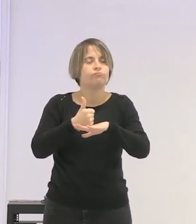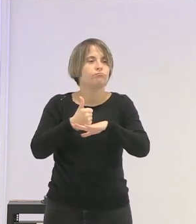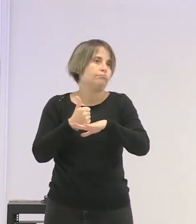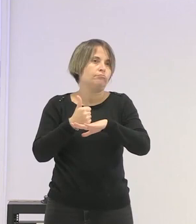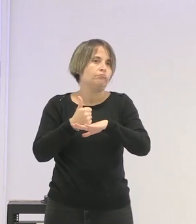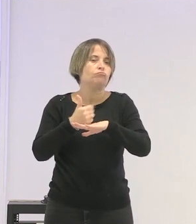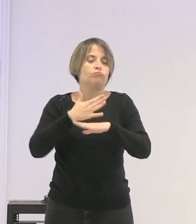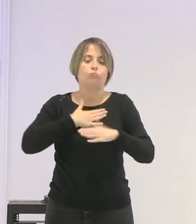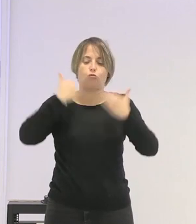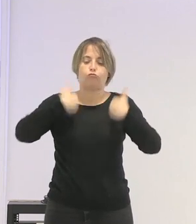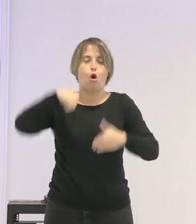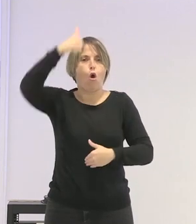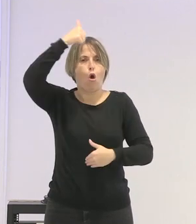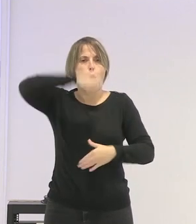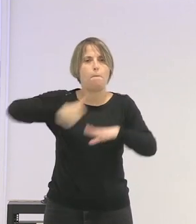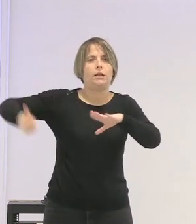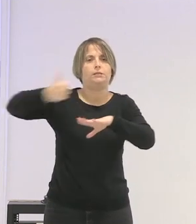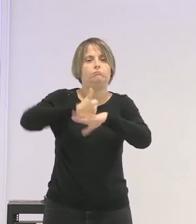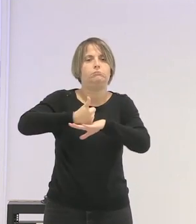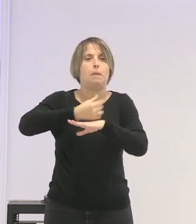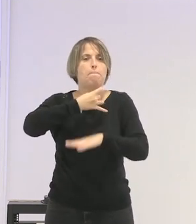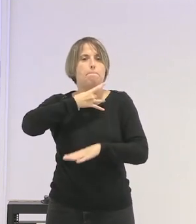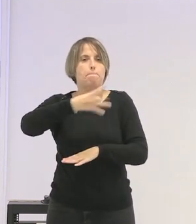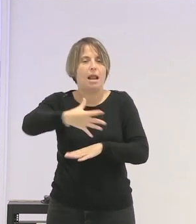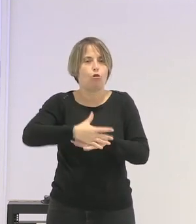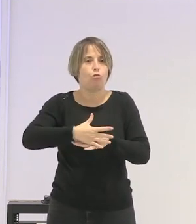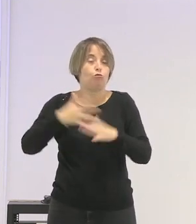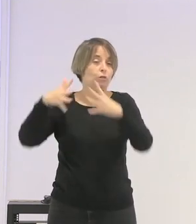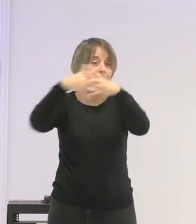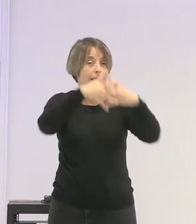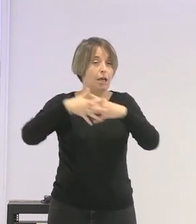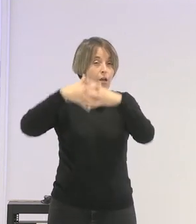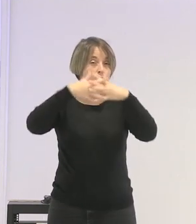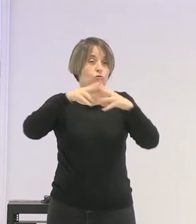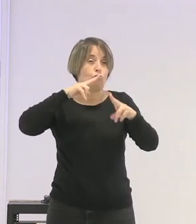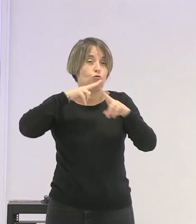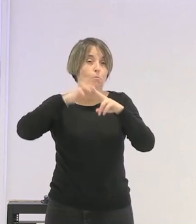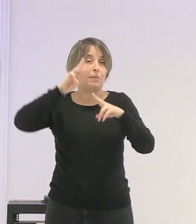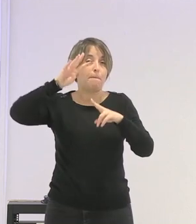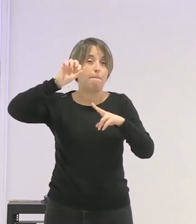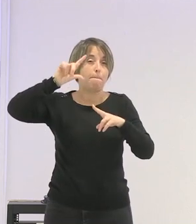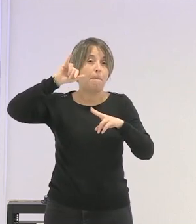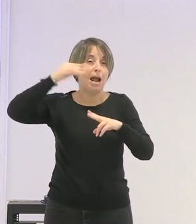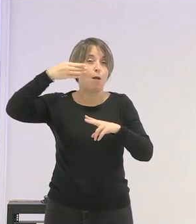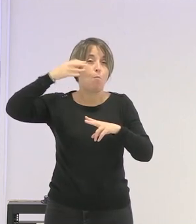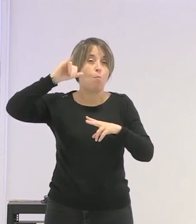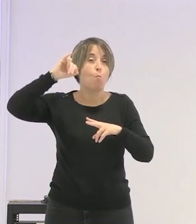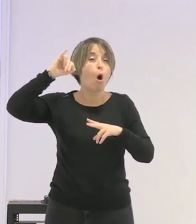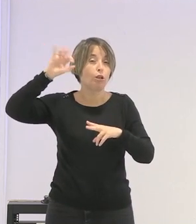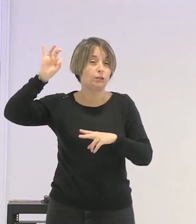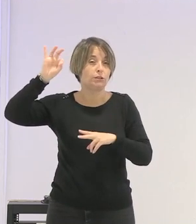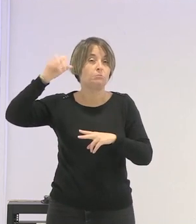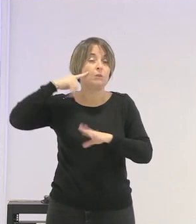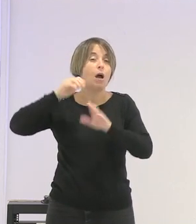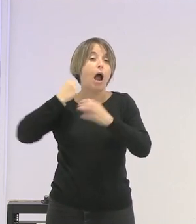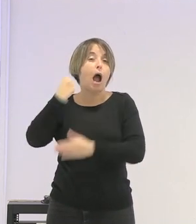como hombres. Los Proud Boys en Estados Unidos, habréis oído hablar de ellos, es un grupo supremacista que apoyó a Trump y